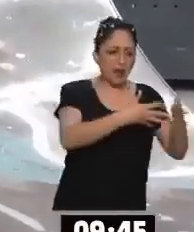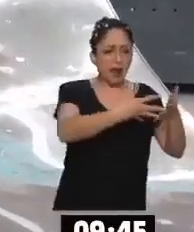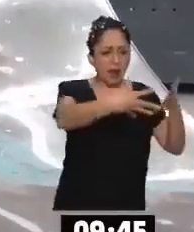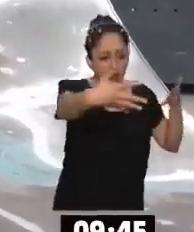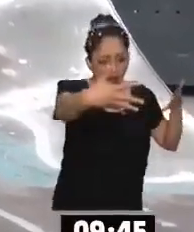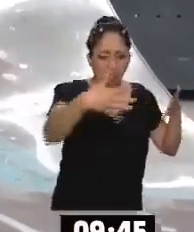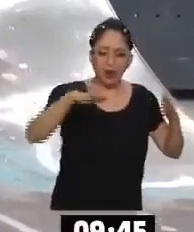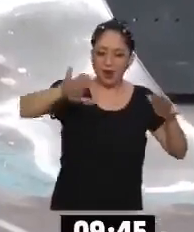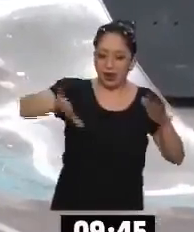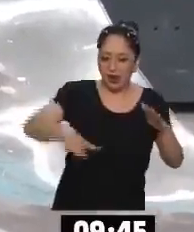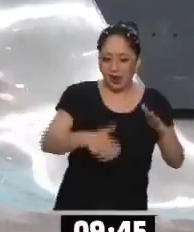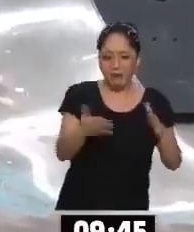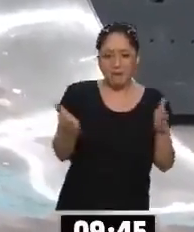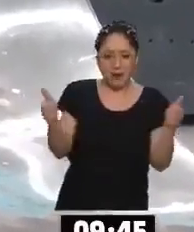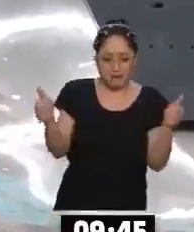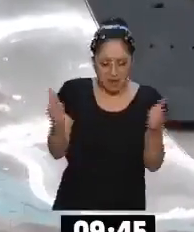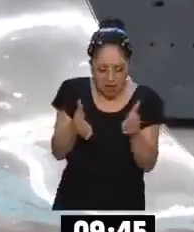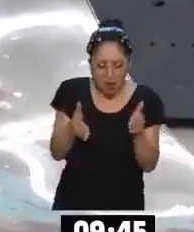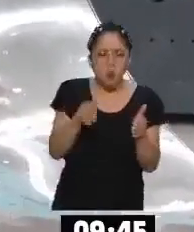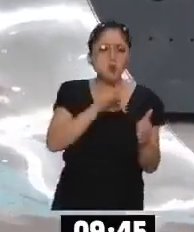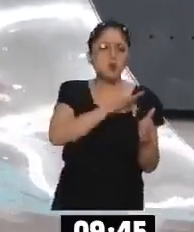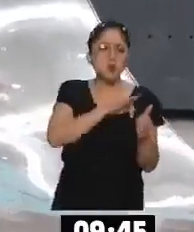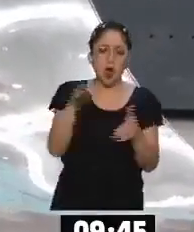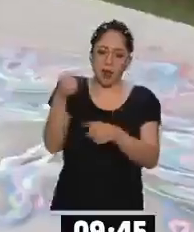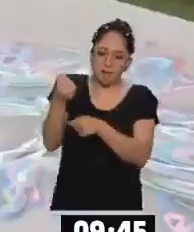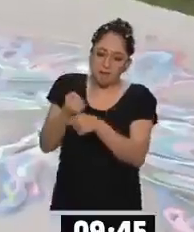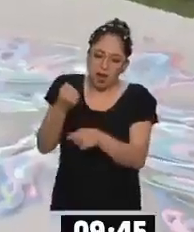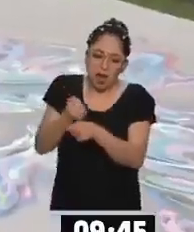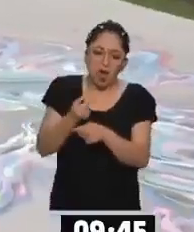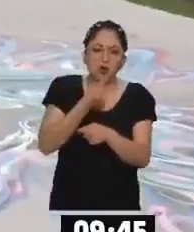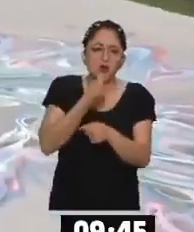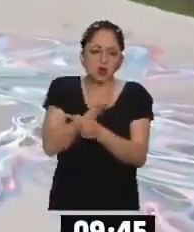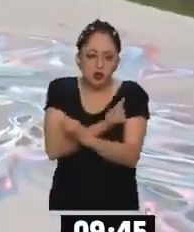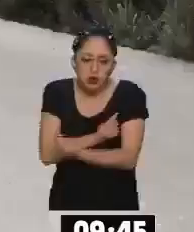patinaje, desde pequeños, niños, hasta los más grandes.